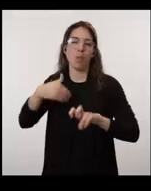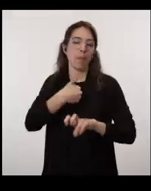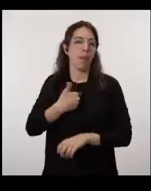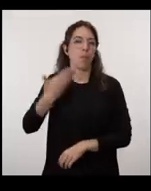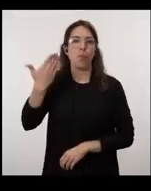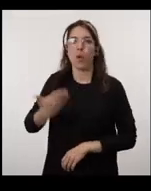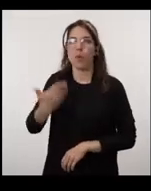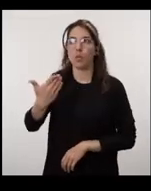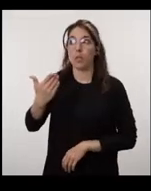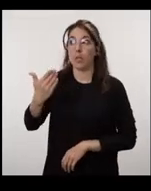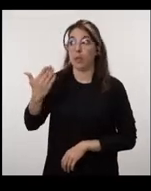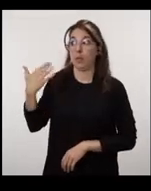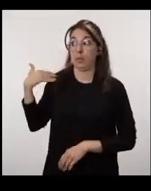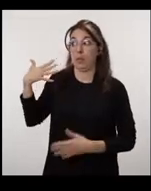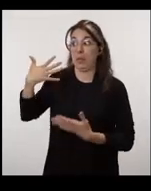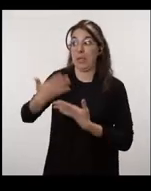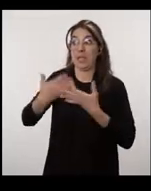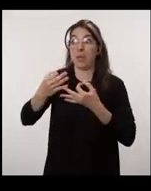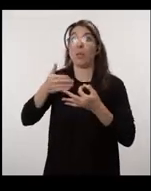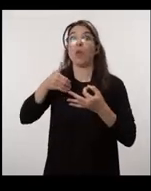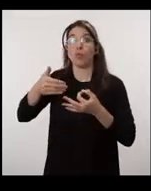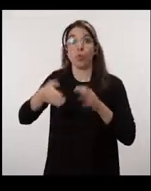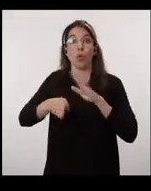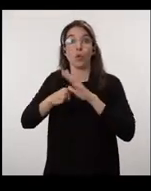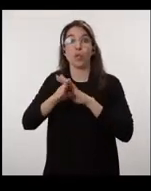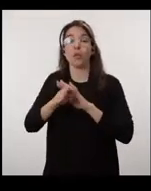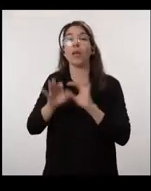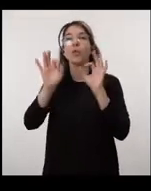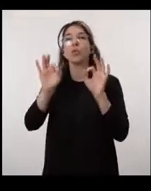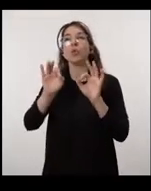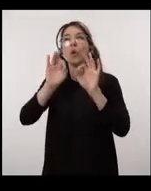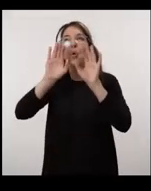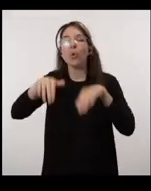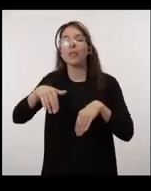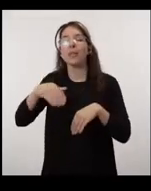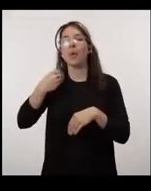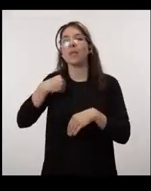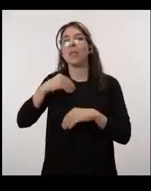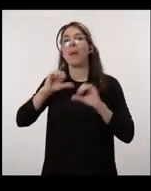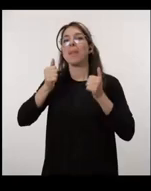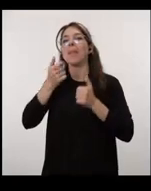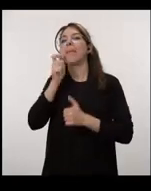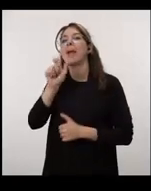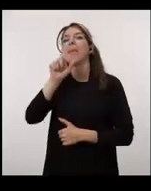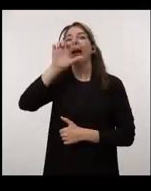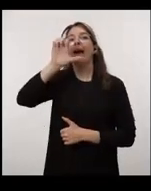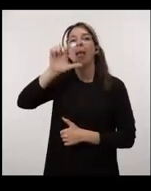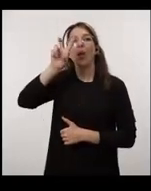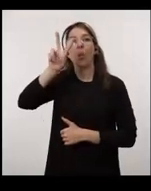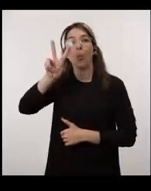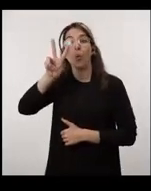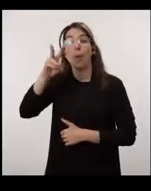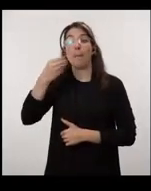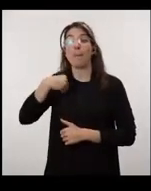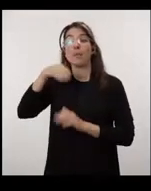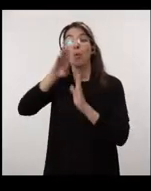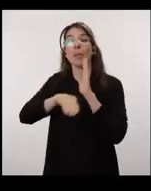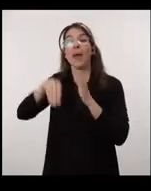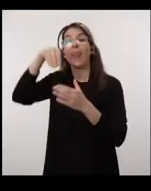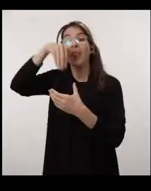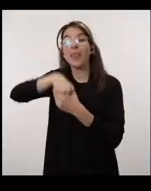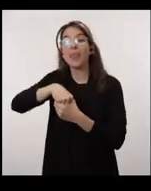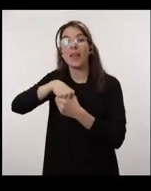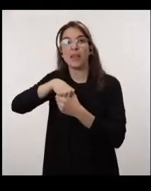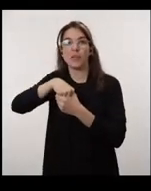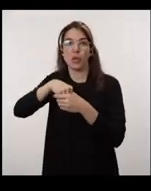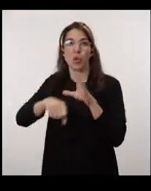investigación y por último casualmente comenzaba por ee.uu y claro este programa de mentoría se encuentra dentro del